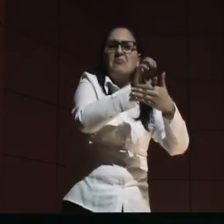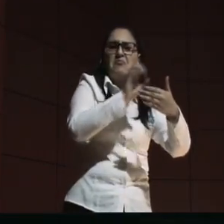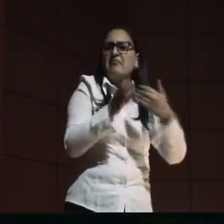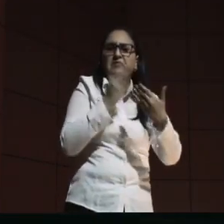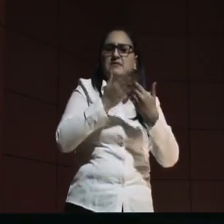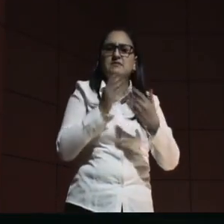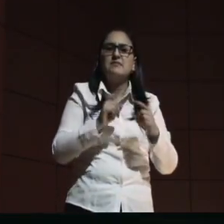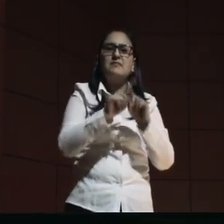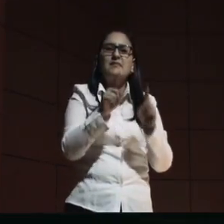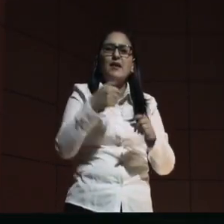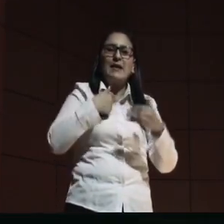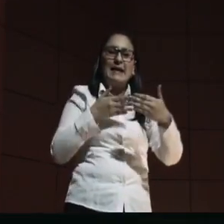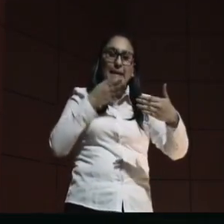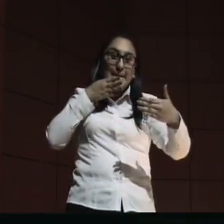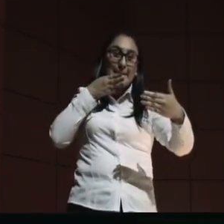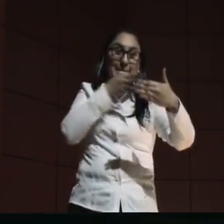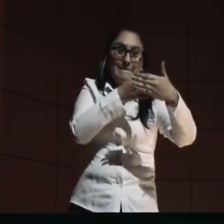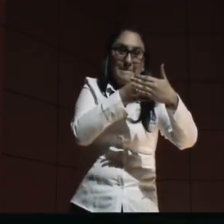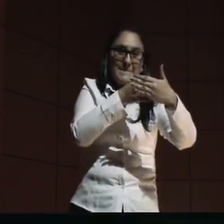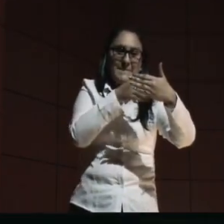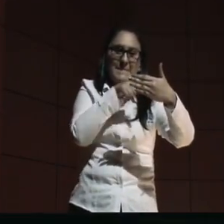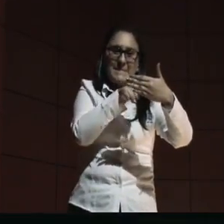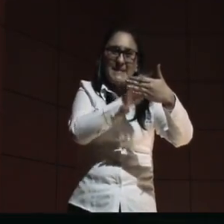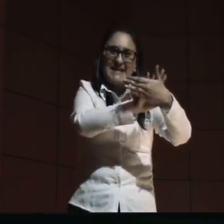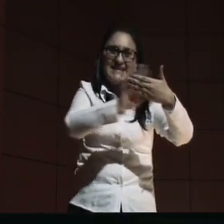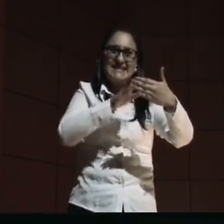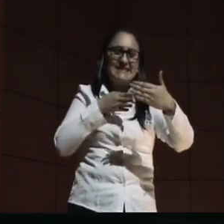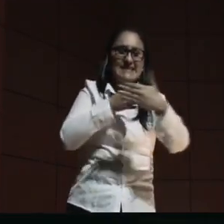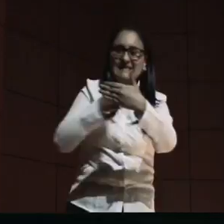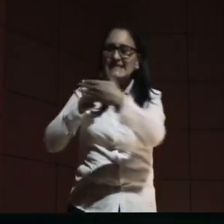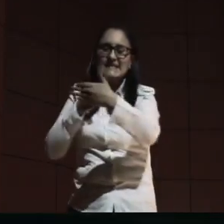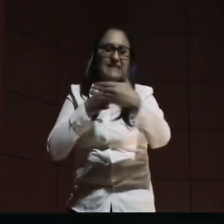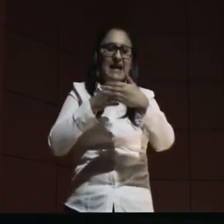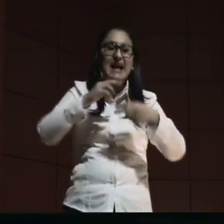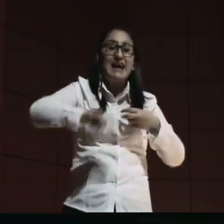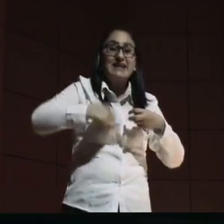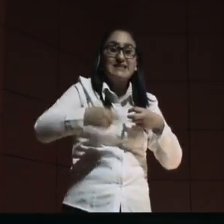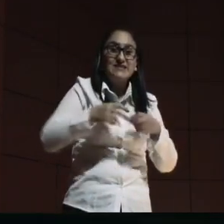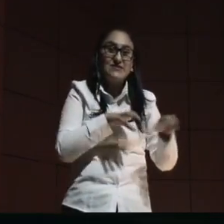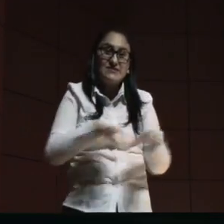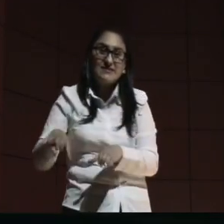Pero el quitar esas barreras actitudinales, eso es un